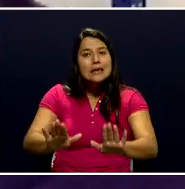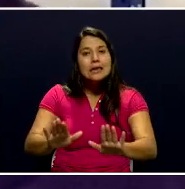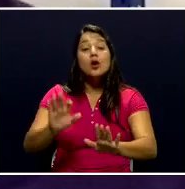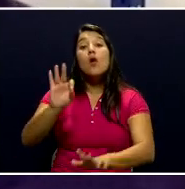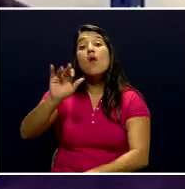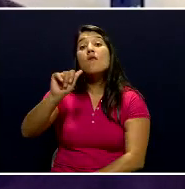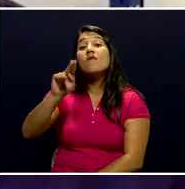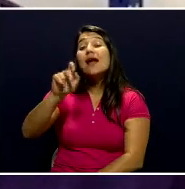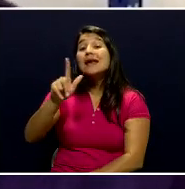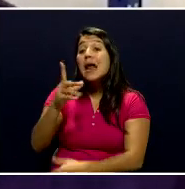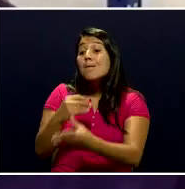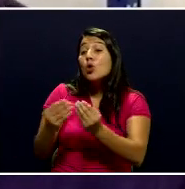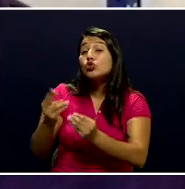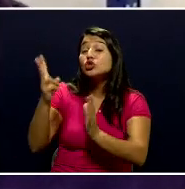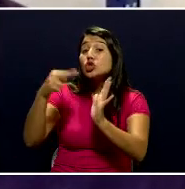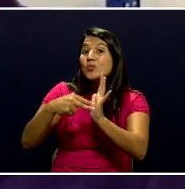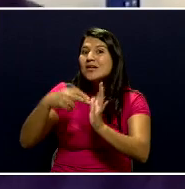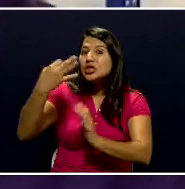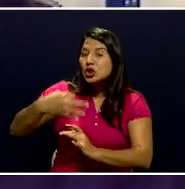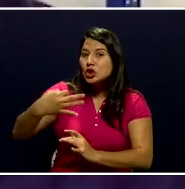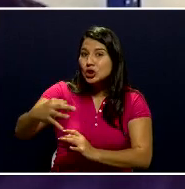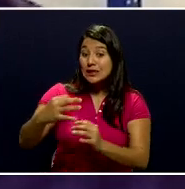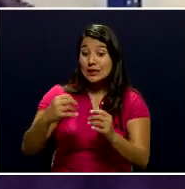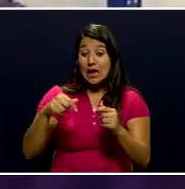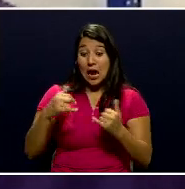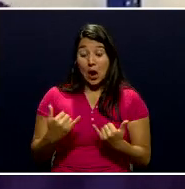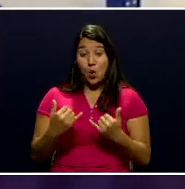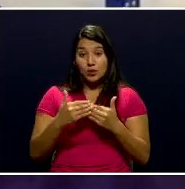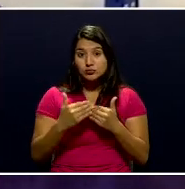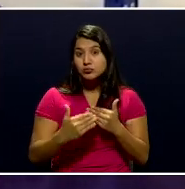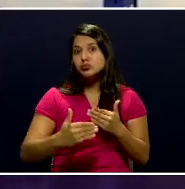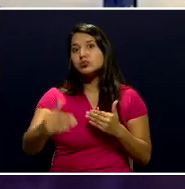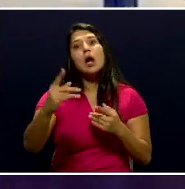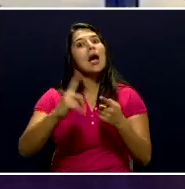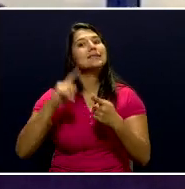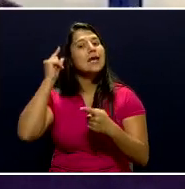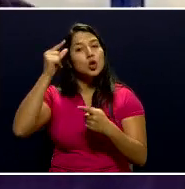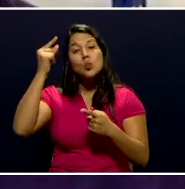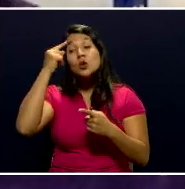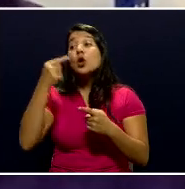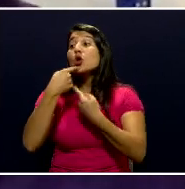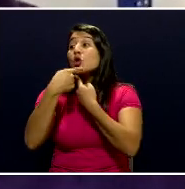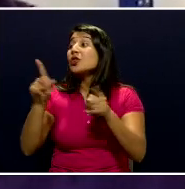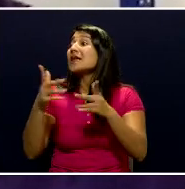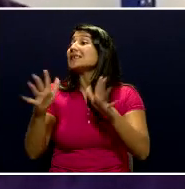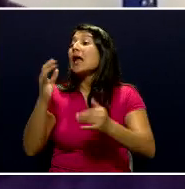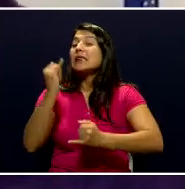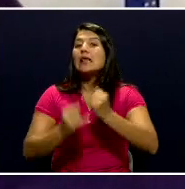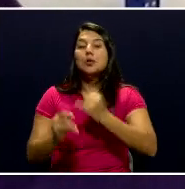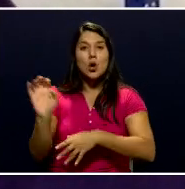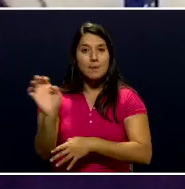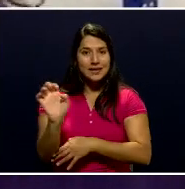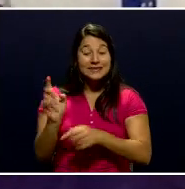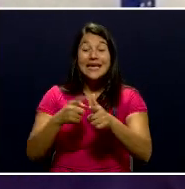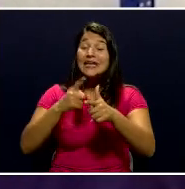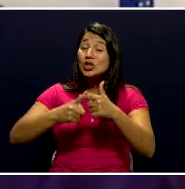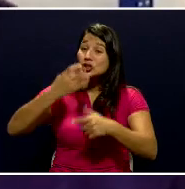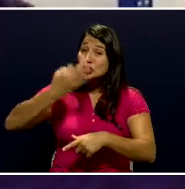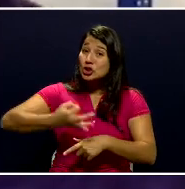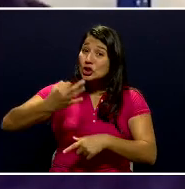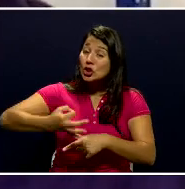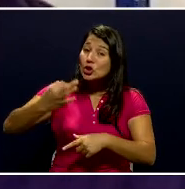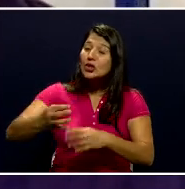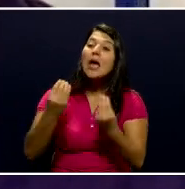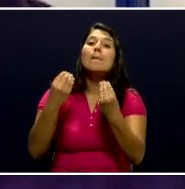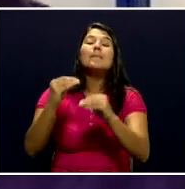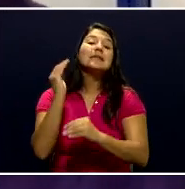produciendo 2.000 unidades diarias, de aquí hasta que el gobierno ya declare que la emergencia ha pasado. Así que todos los días va a haber producto